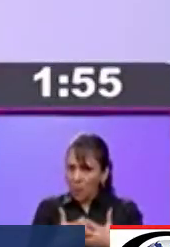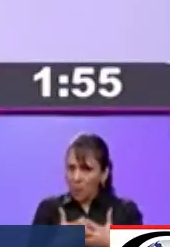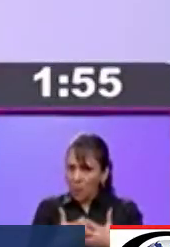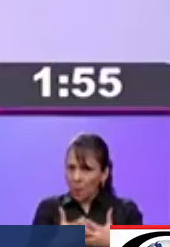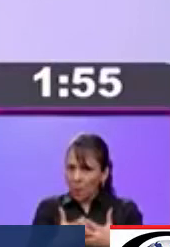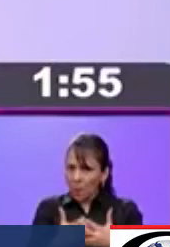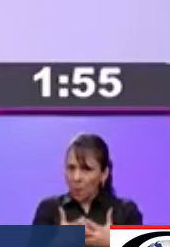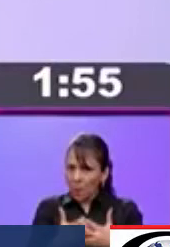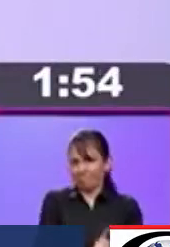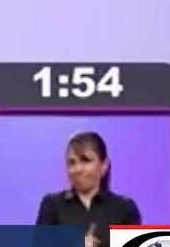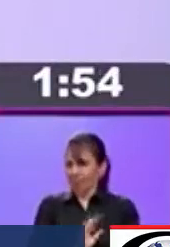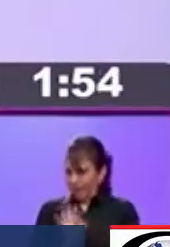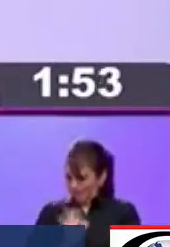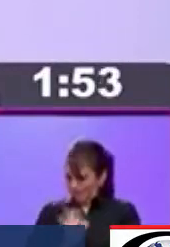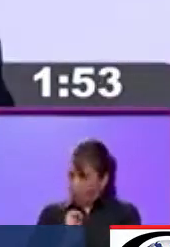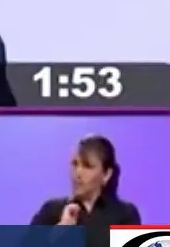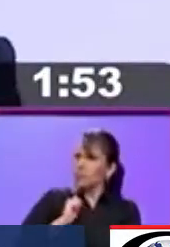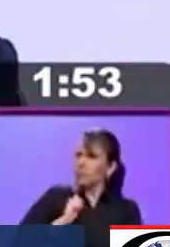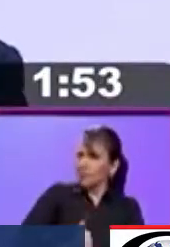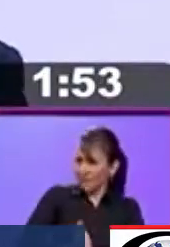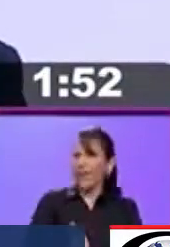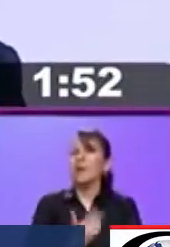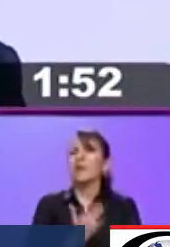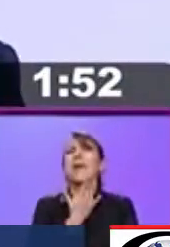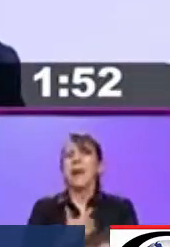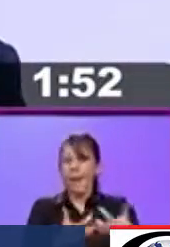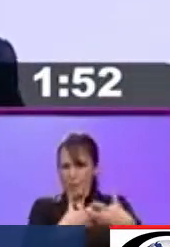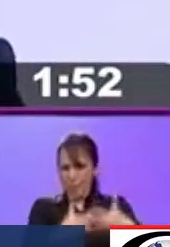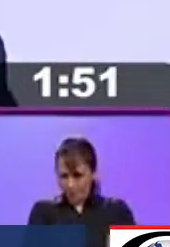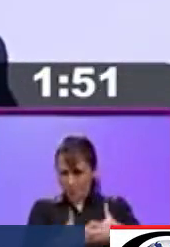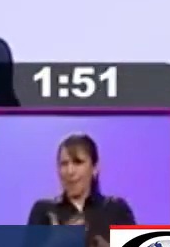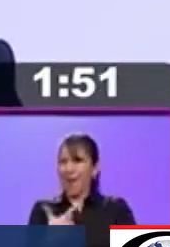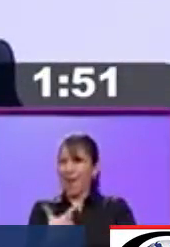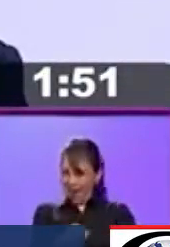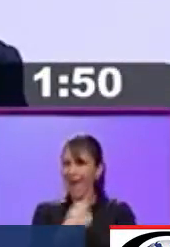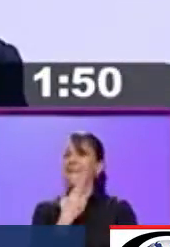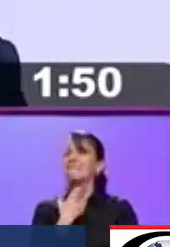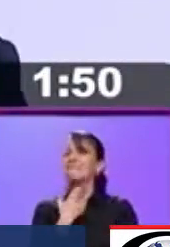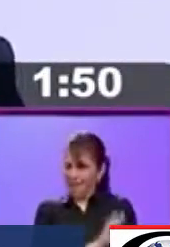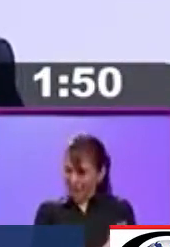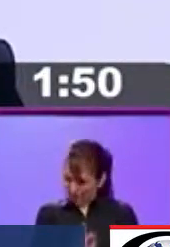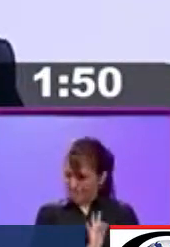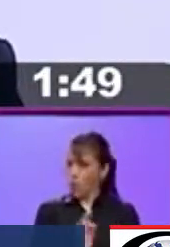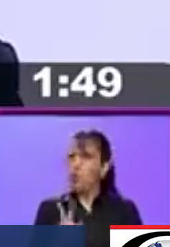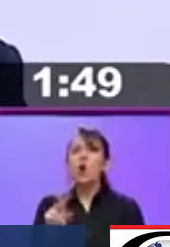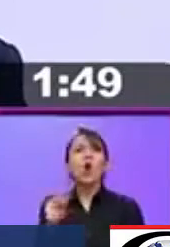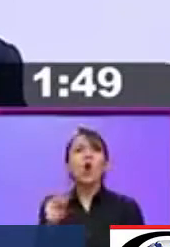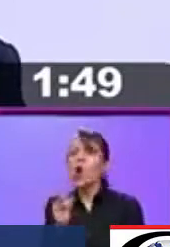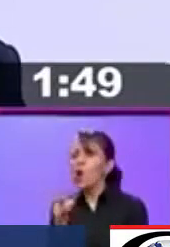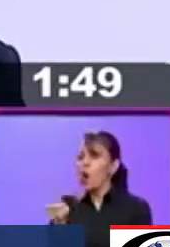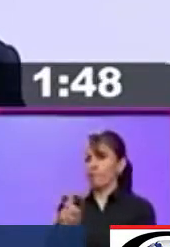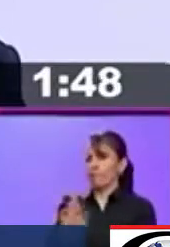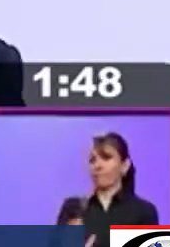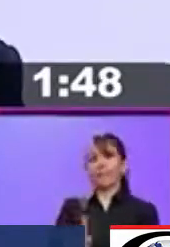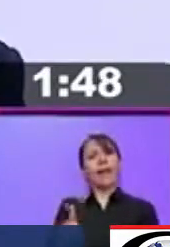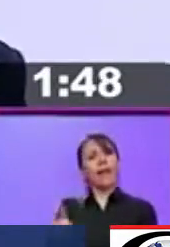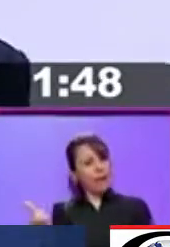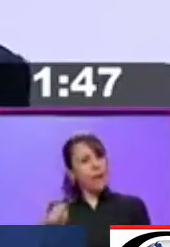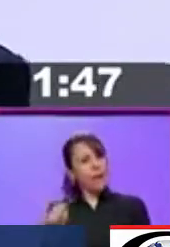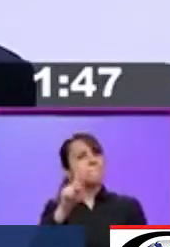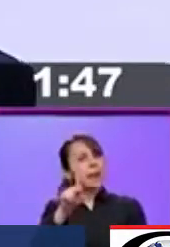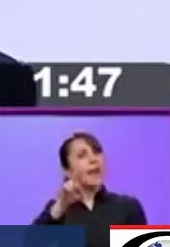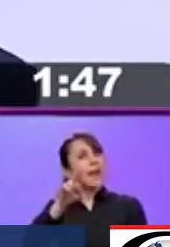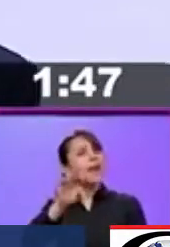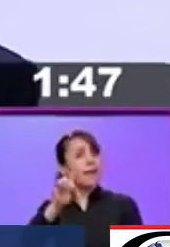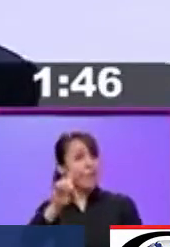que está empezando a tener sus frutos, precisamente en esto de que nadie quiere votar por estos amigos, por estos candidatos,